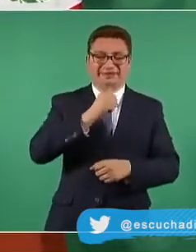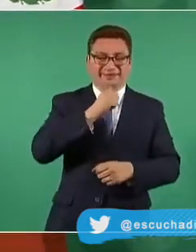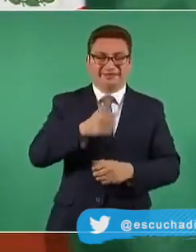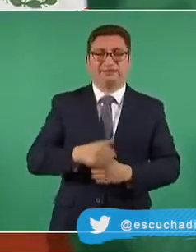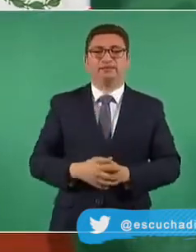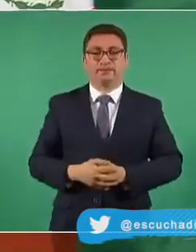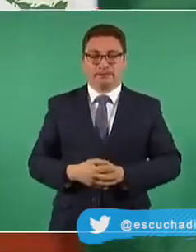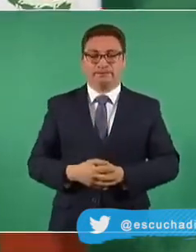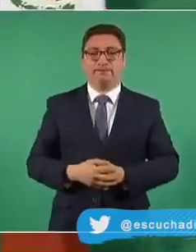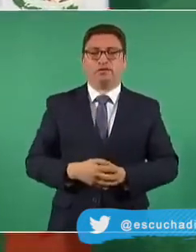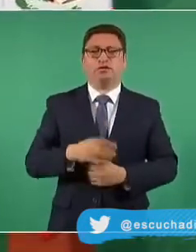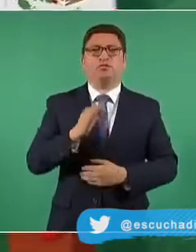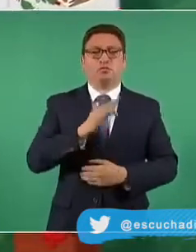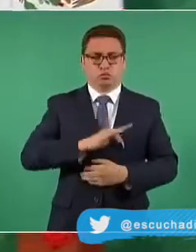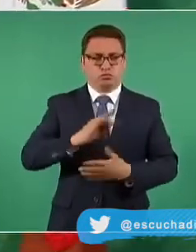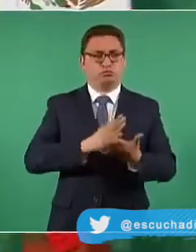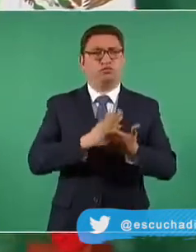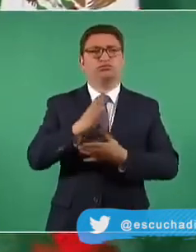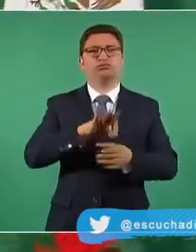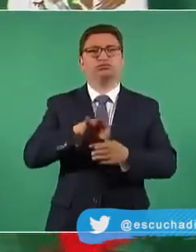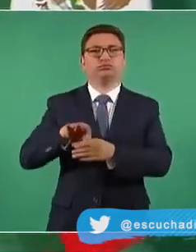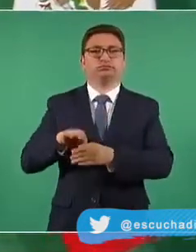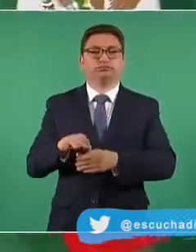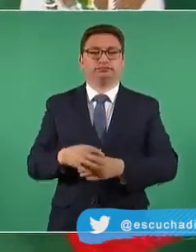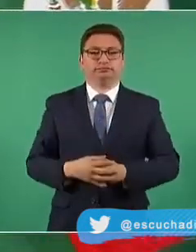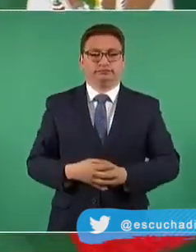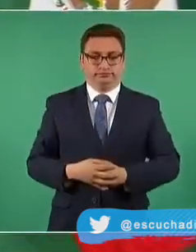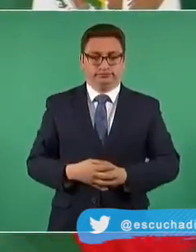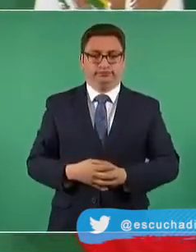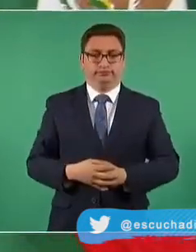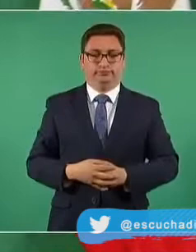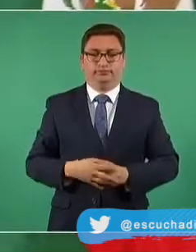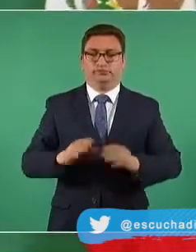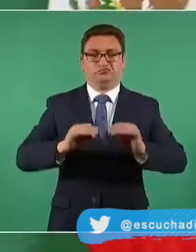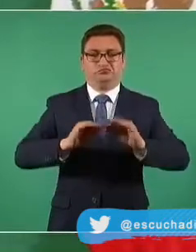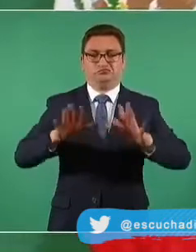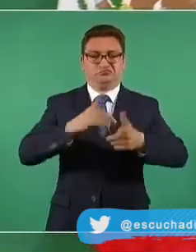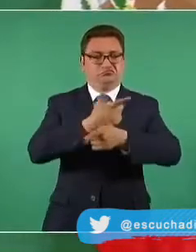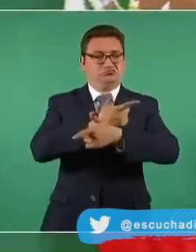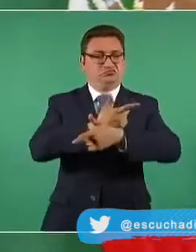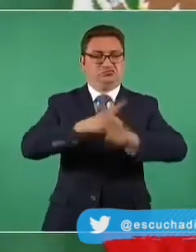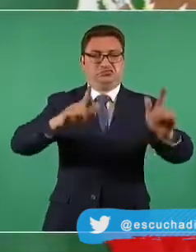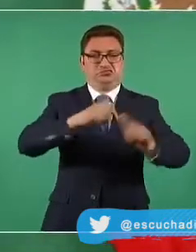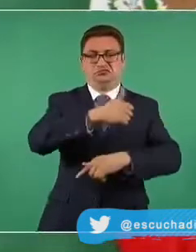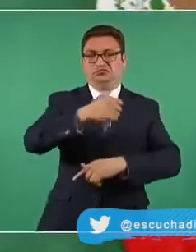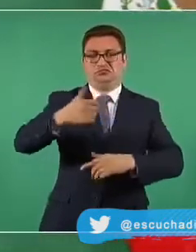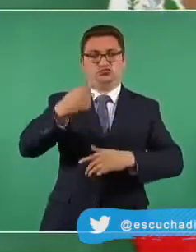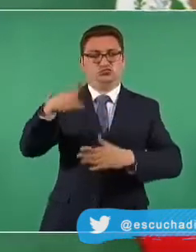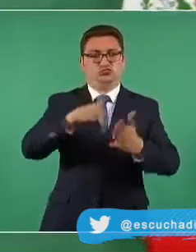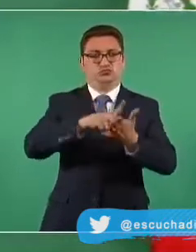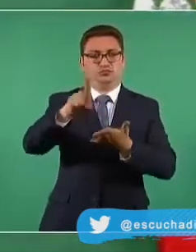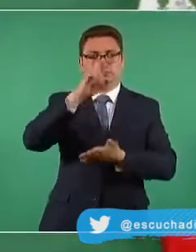una auténtica democracia, desterrando así la posibilidad de fraudes electorales.